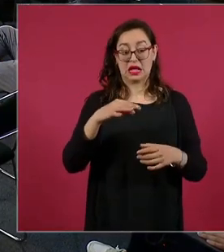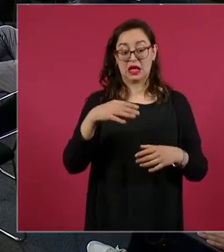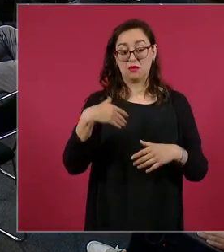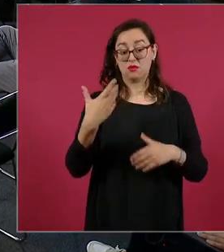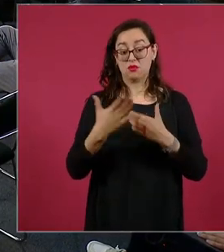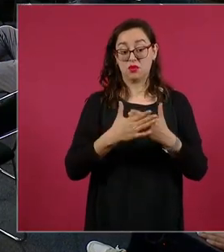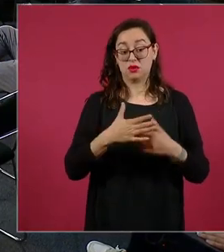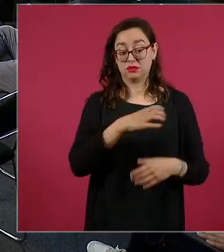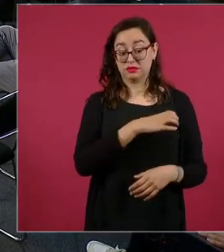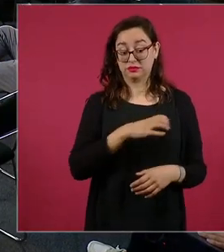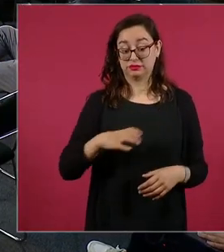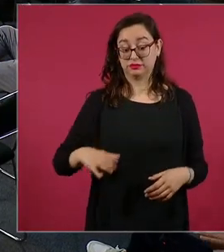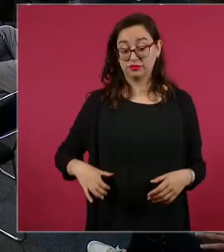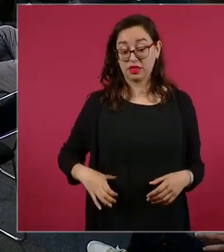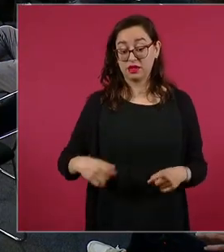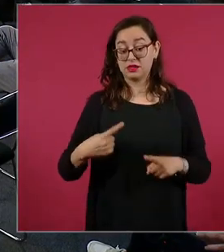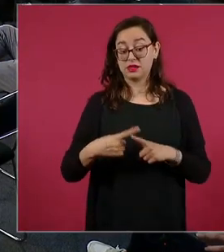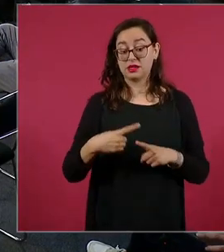cuando